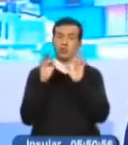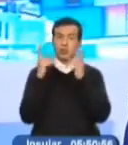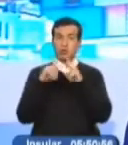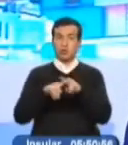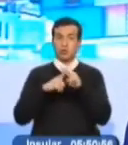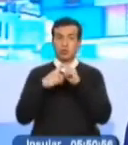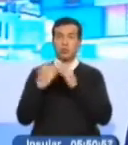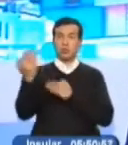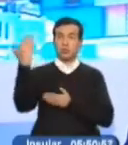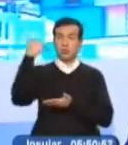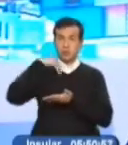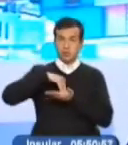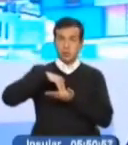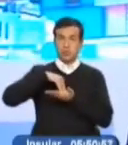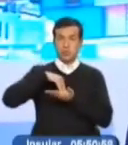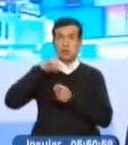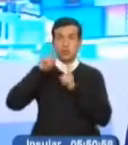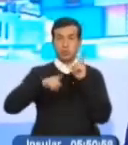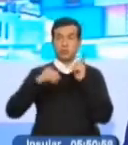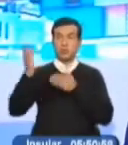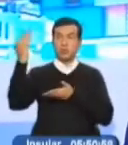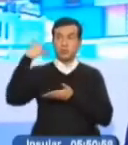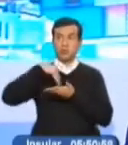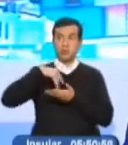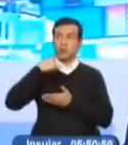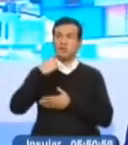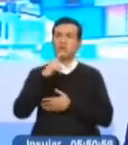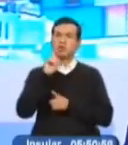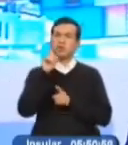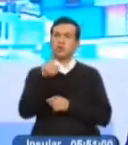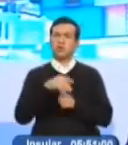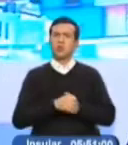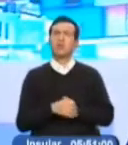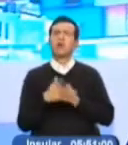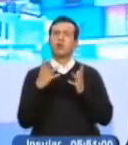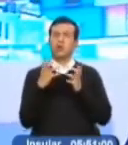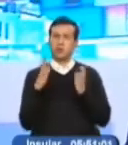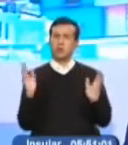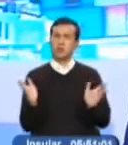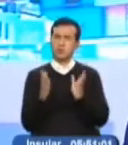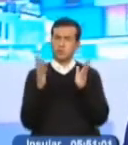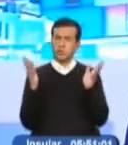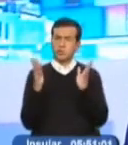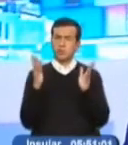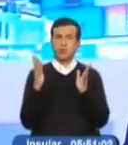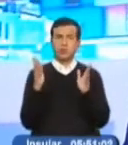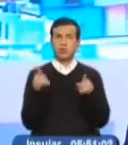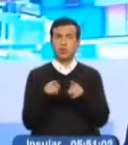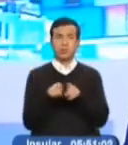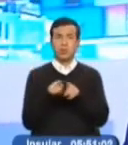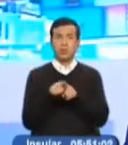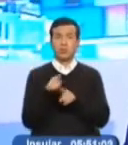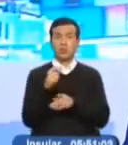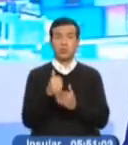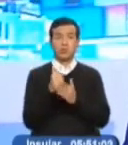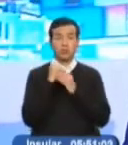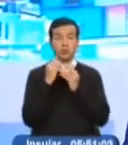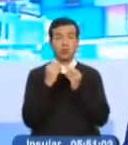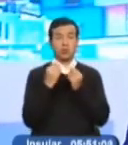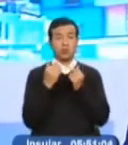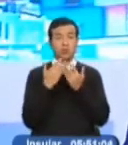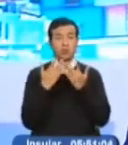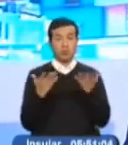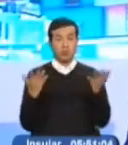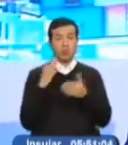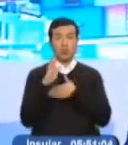nos visitan a nosotros, emisores de tarjetas de crédito, nos dicen, nosotros queremos impulsar, porque para nosotros también los beneficios de